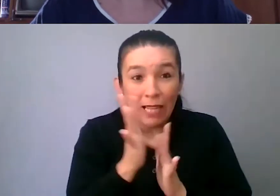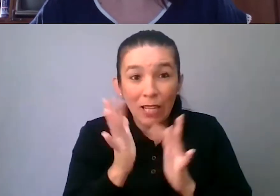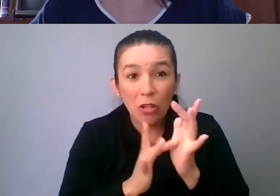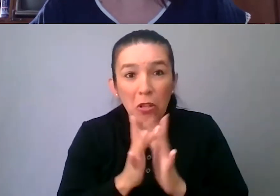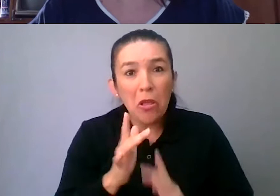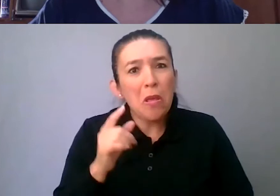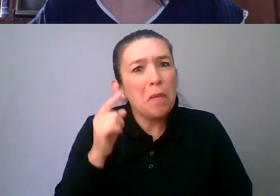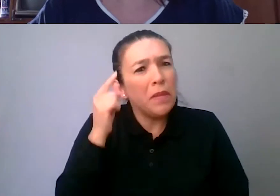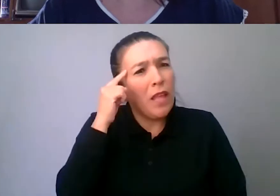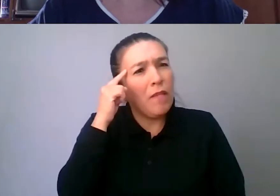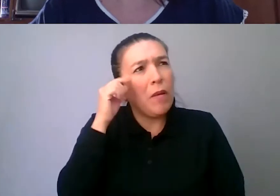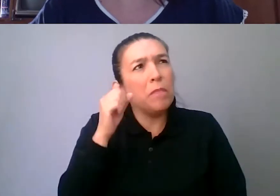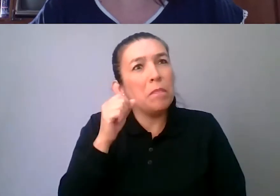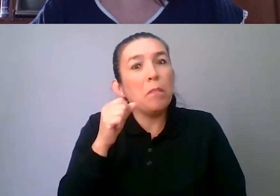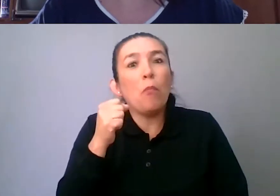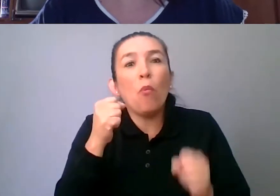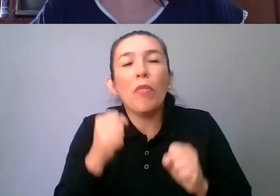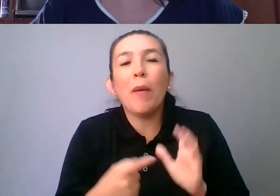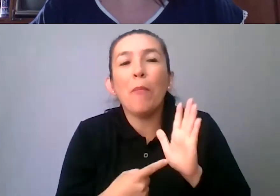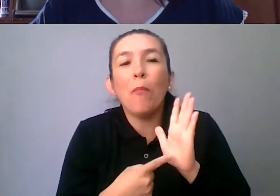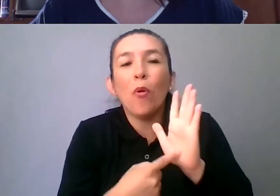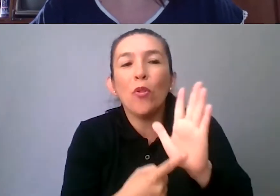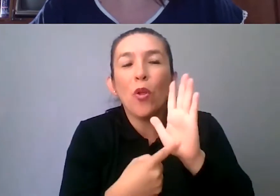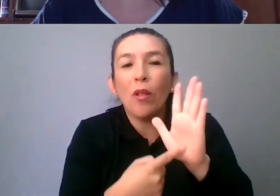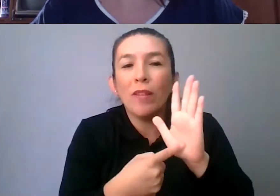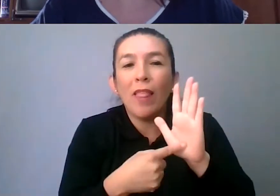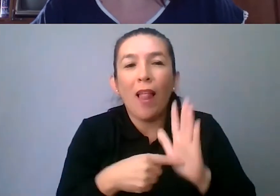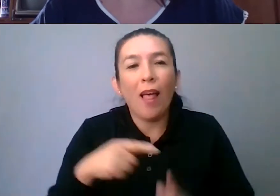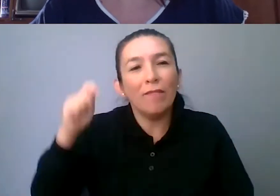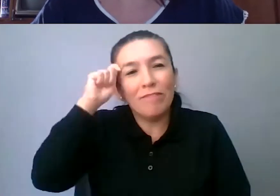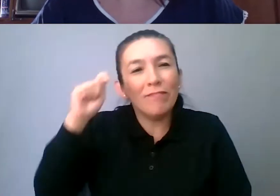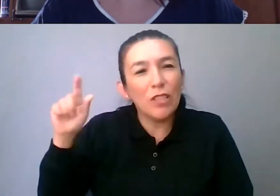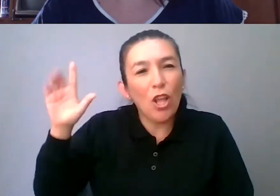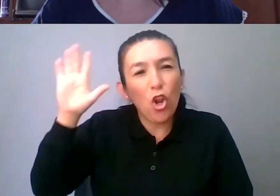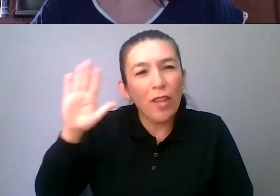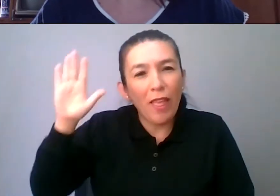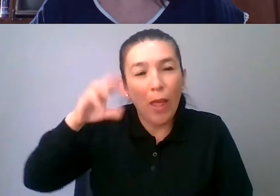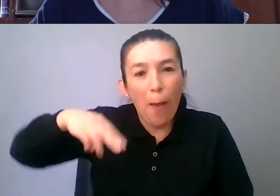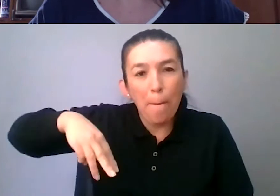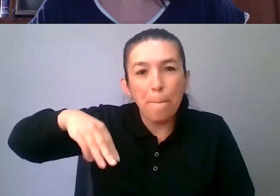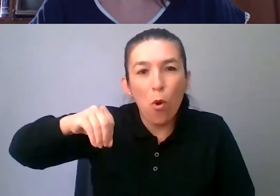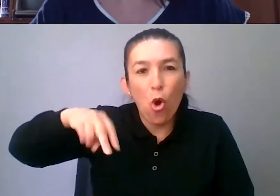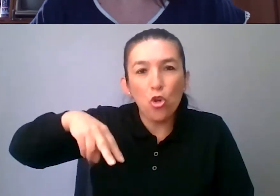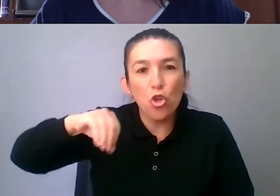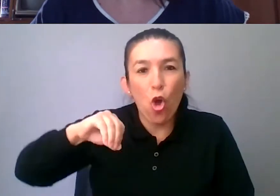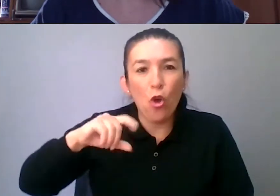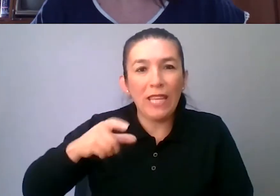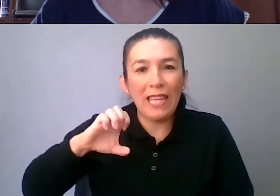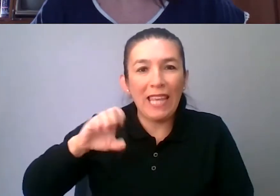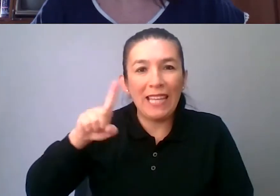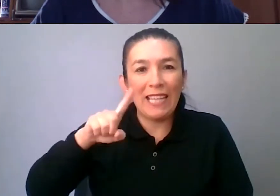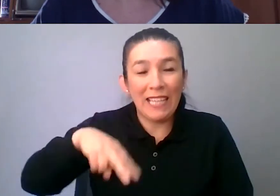podían demostrar la teoría de la monogénesis. La monogénesis es la teoría antropológica que